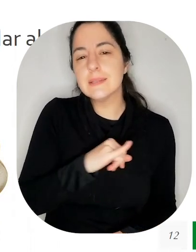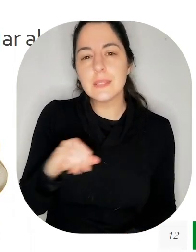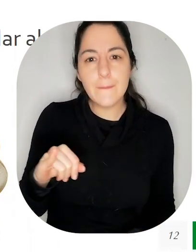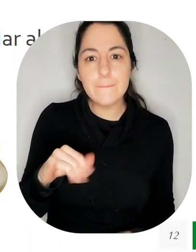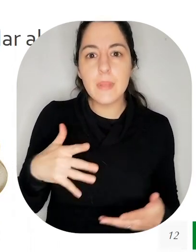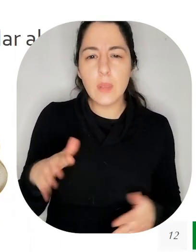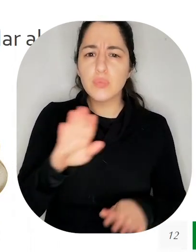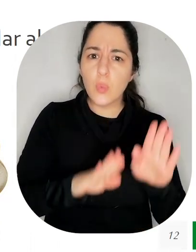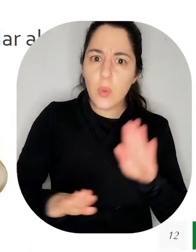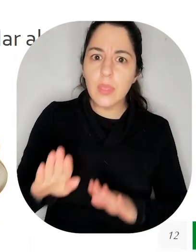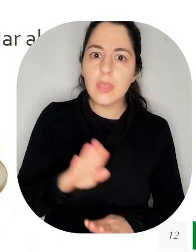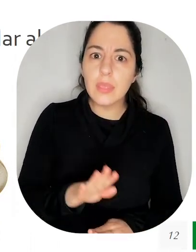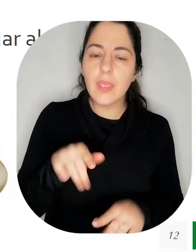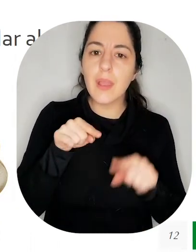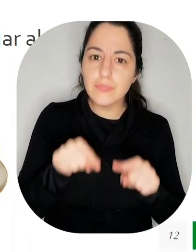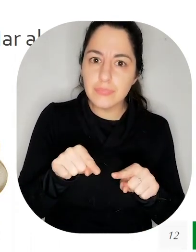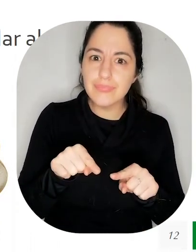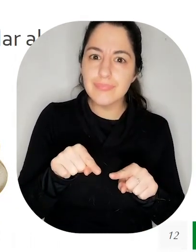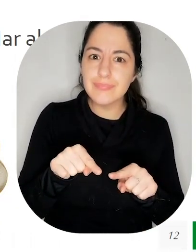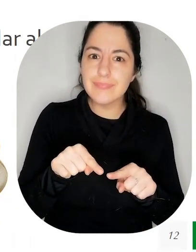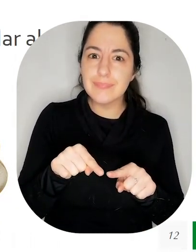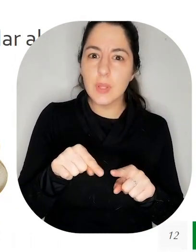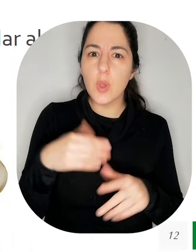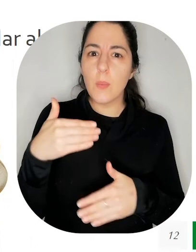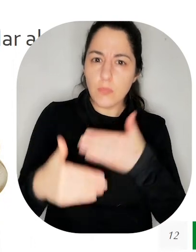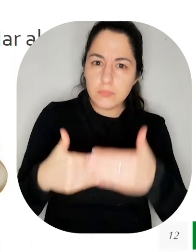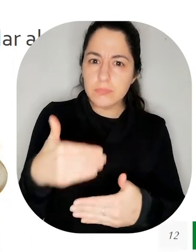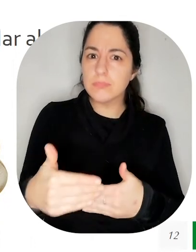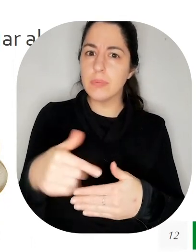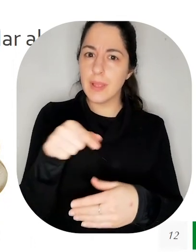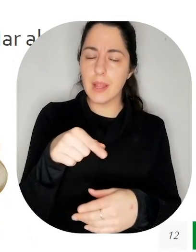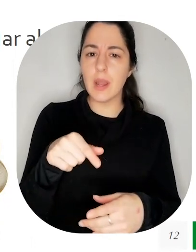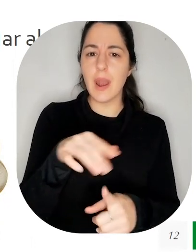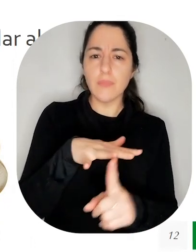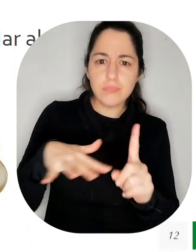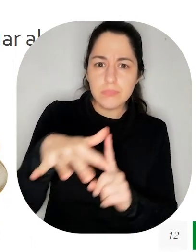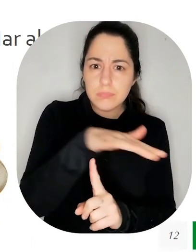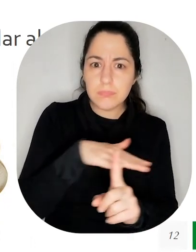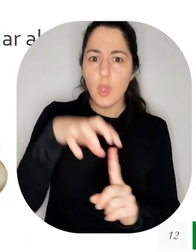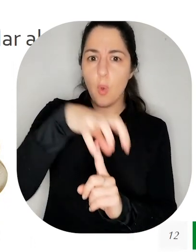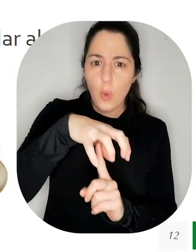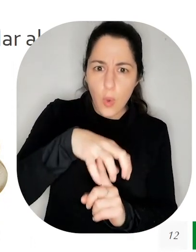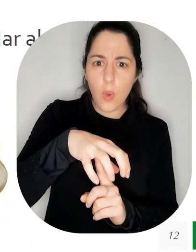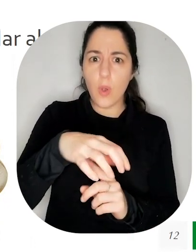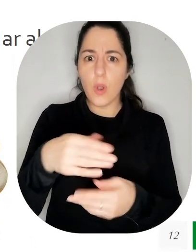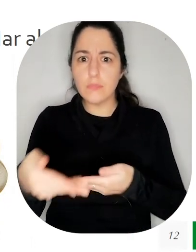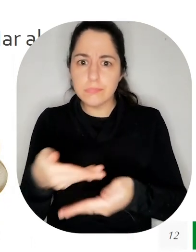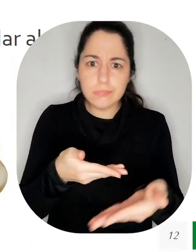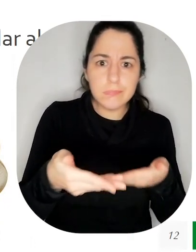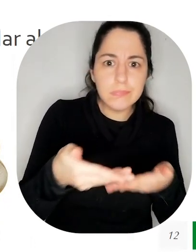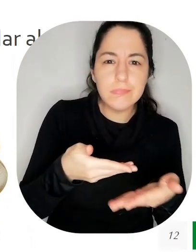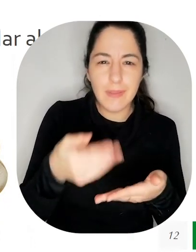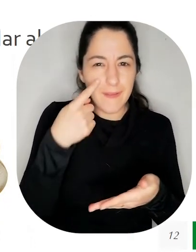importante siempre cuidar esta bioactividad que tienen, estimulando